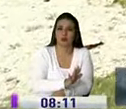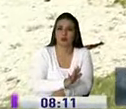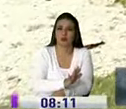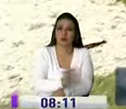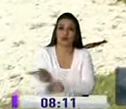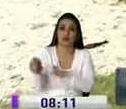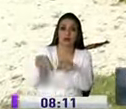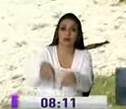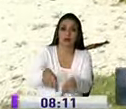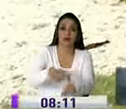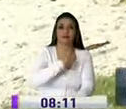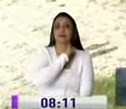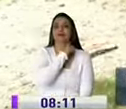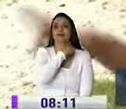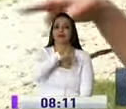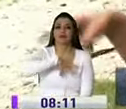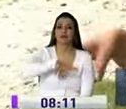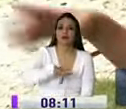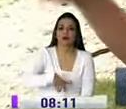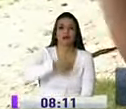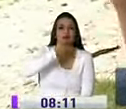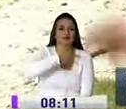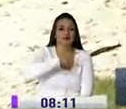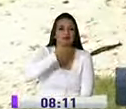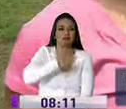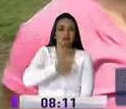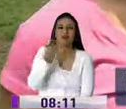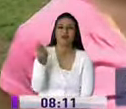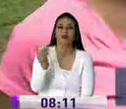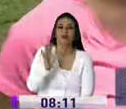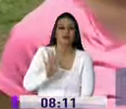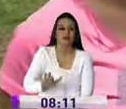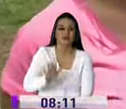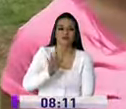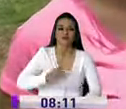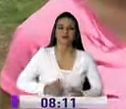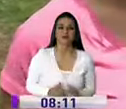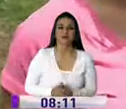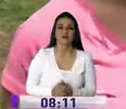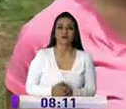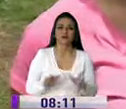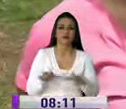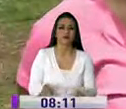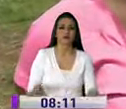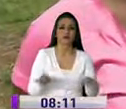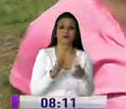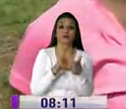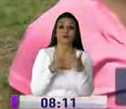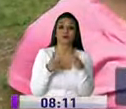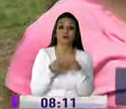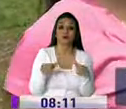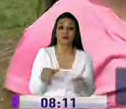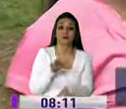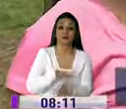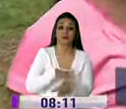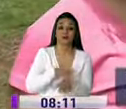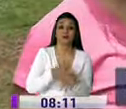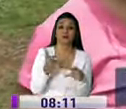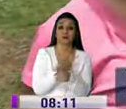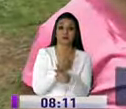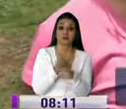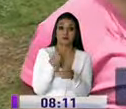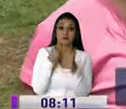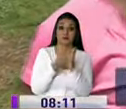venía y le saltaron justo aquí. Toman, así están chicos. Tenemos un sitio medio conflictivo porque en la parte de acá